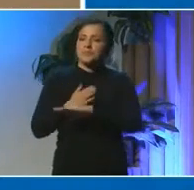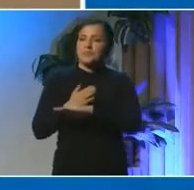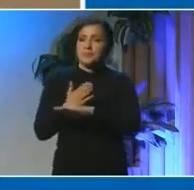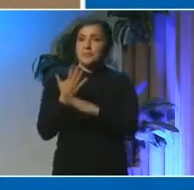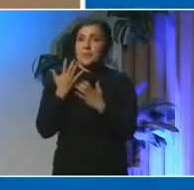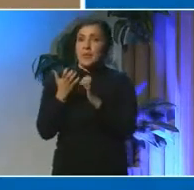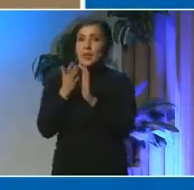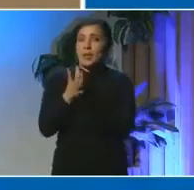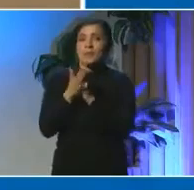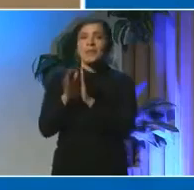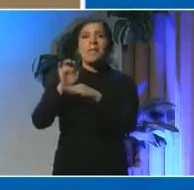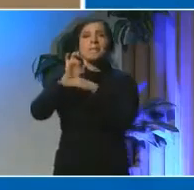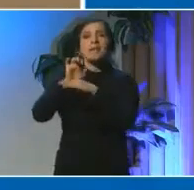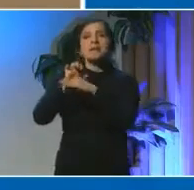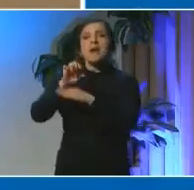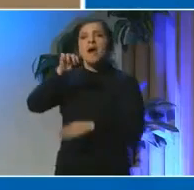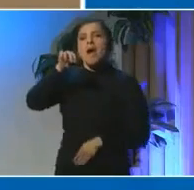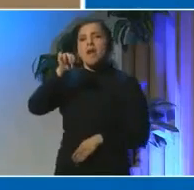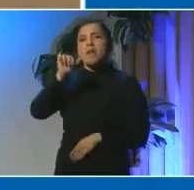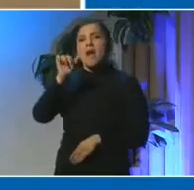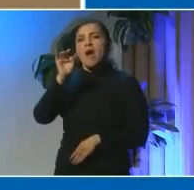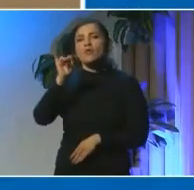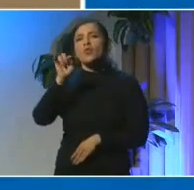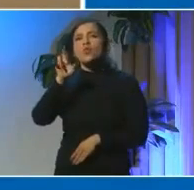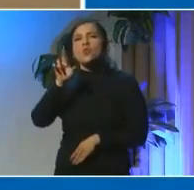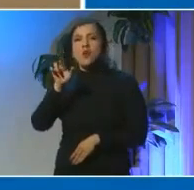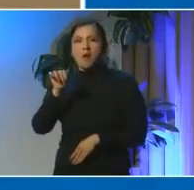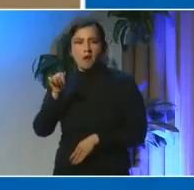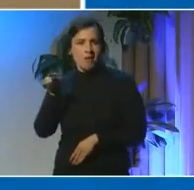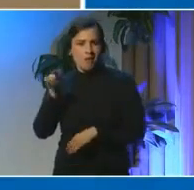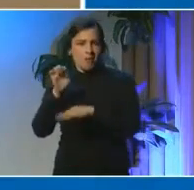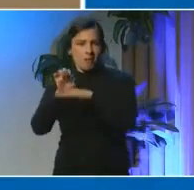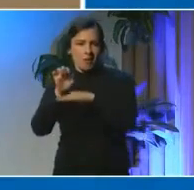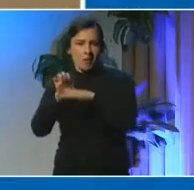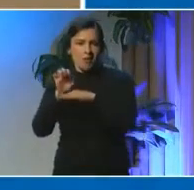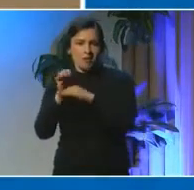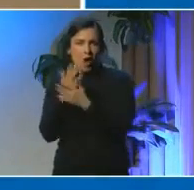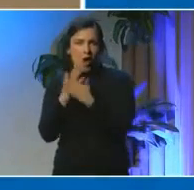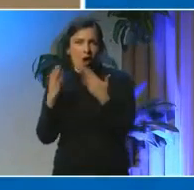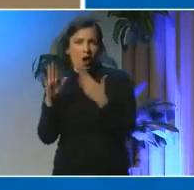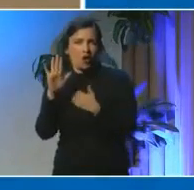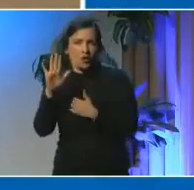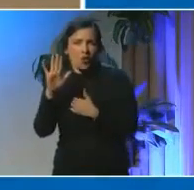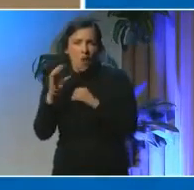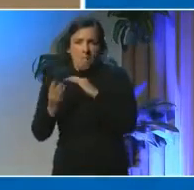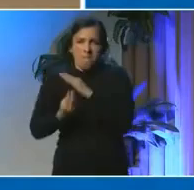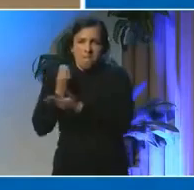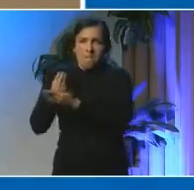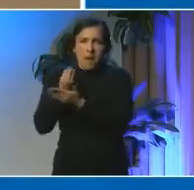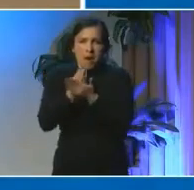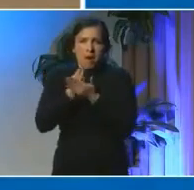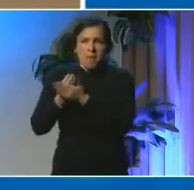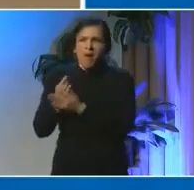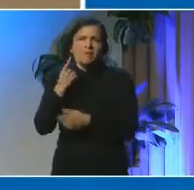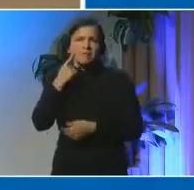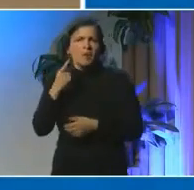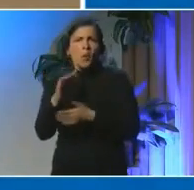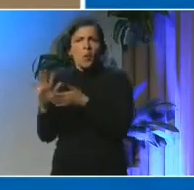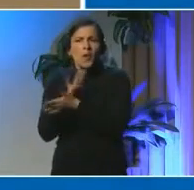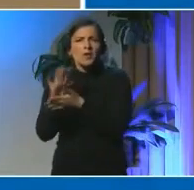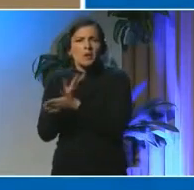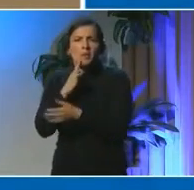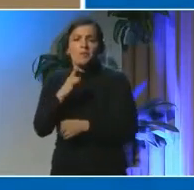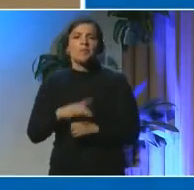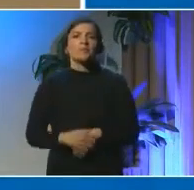Natura si quisieras comentarnos Cómo cómo están aproximándose a a a a estos temas bueno primero eh